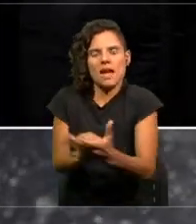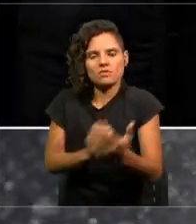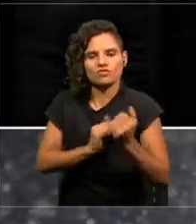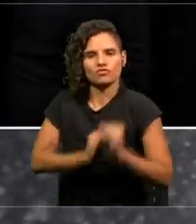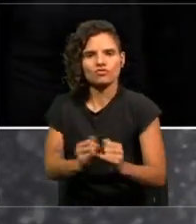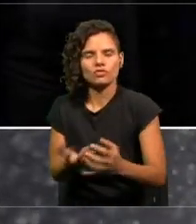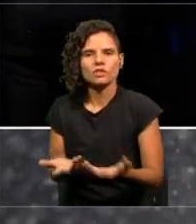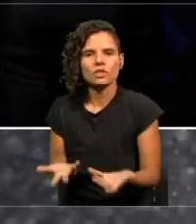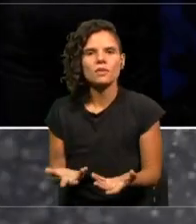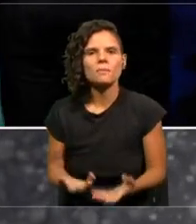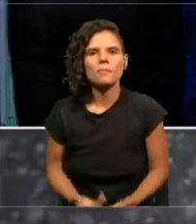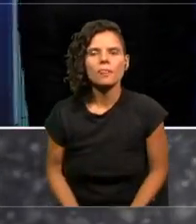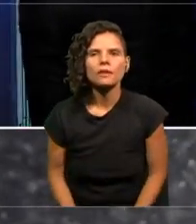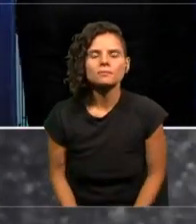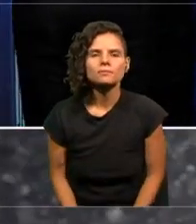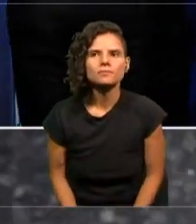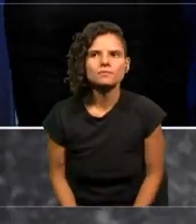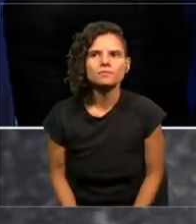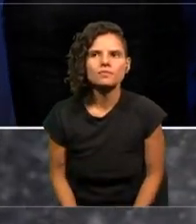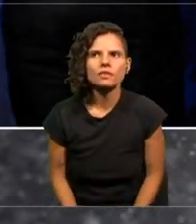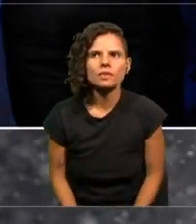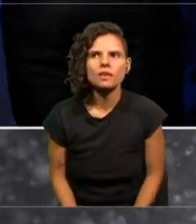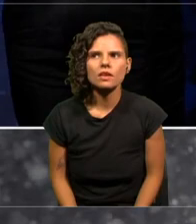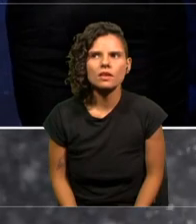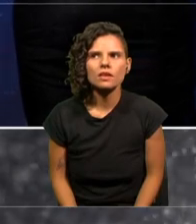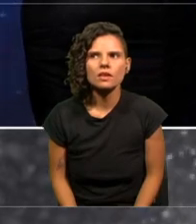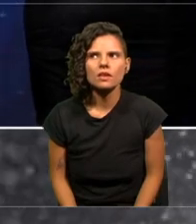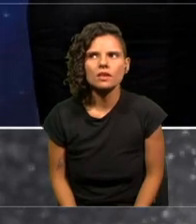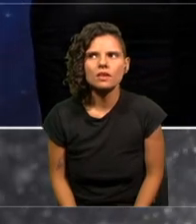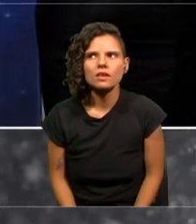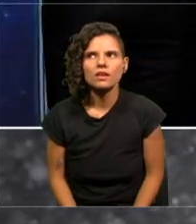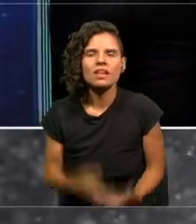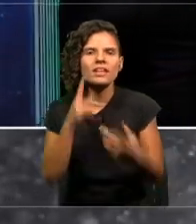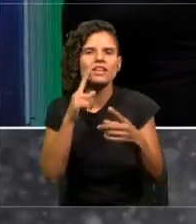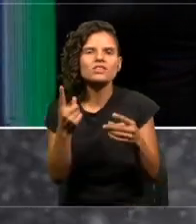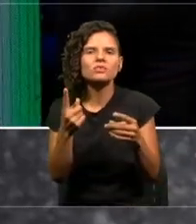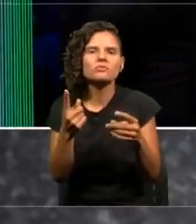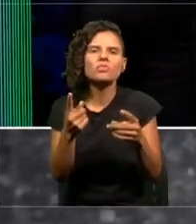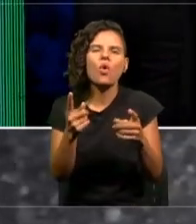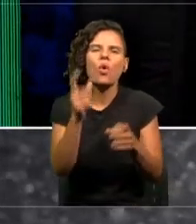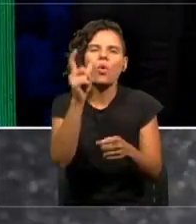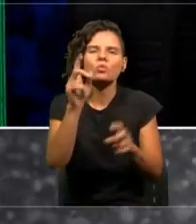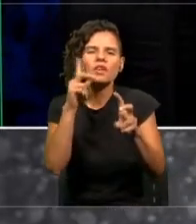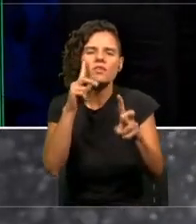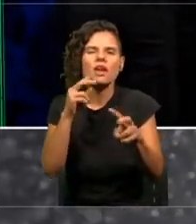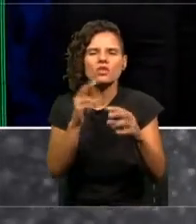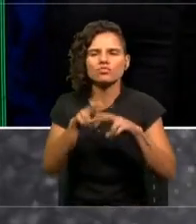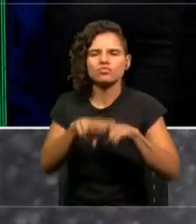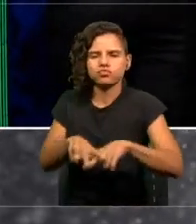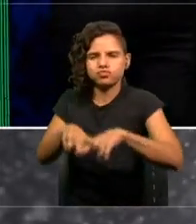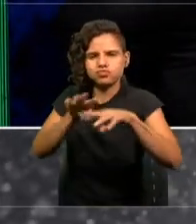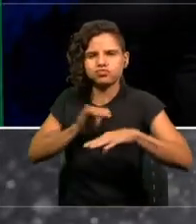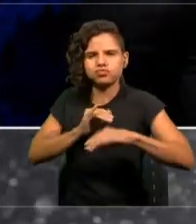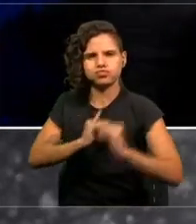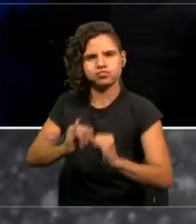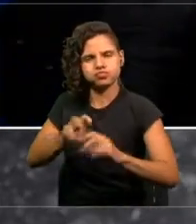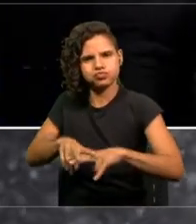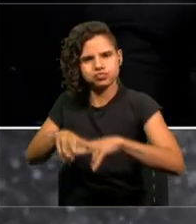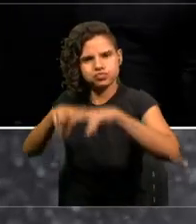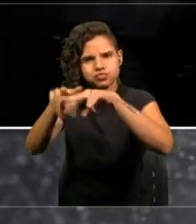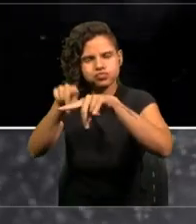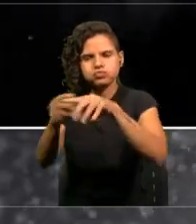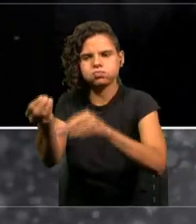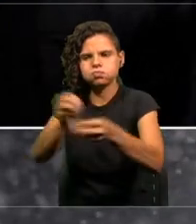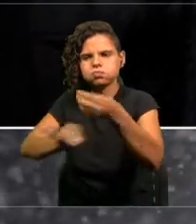se iba va perfeccionando lo que denominamos como el algoritmo y en ese sentido los